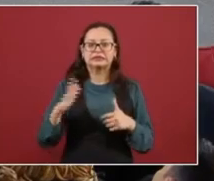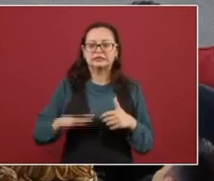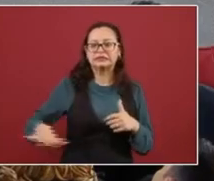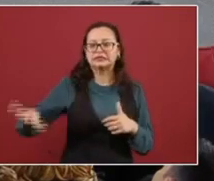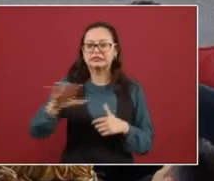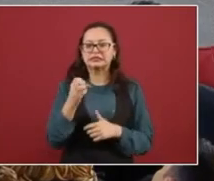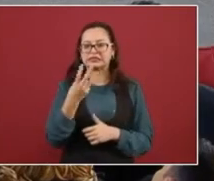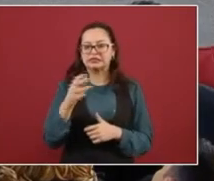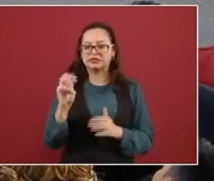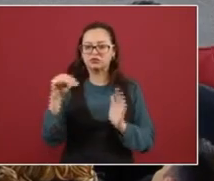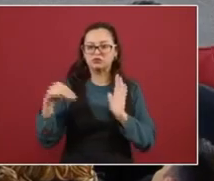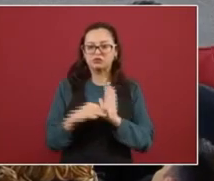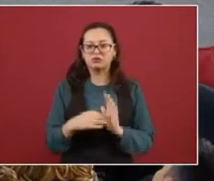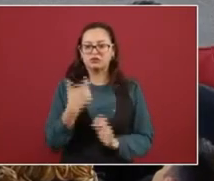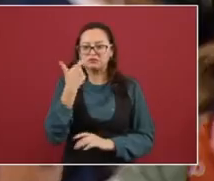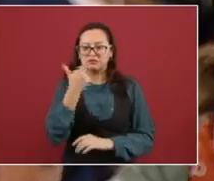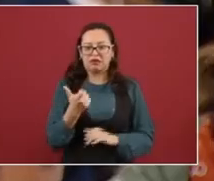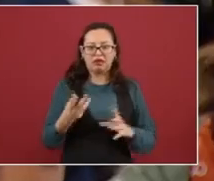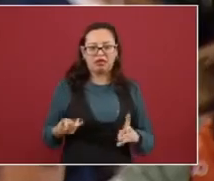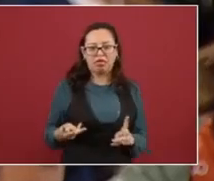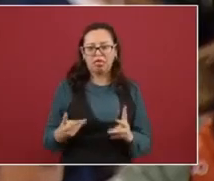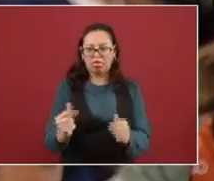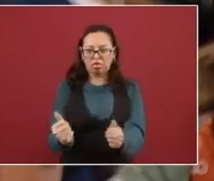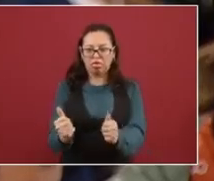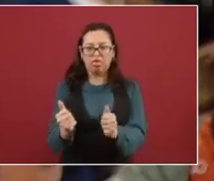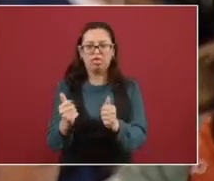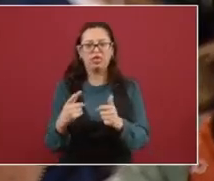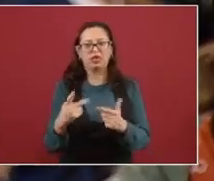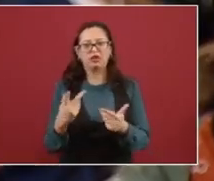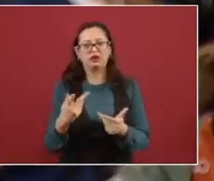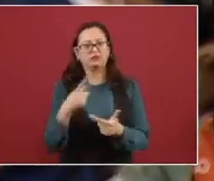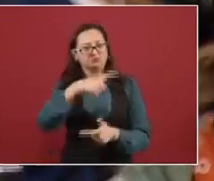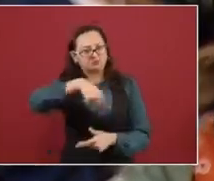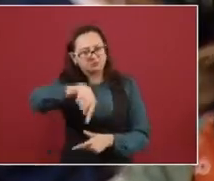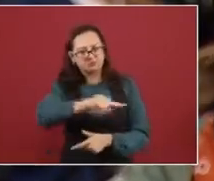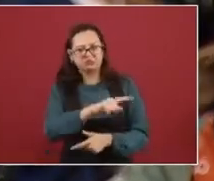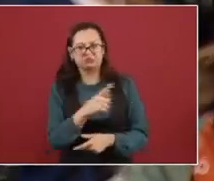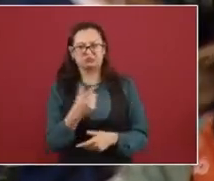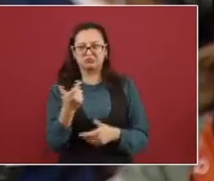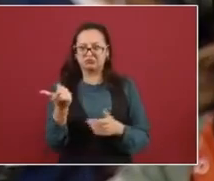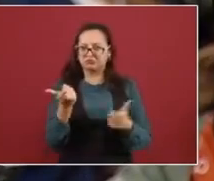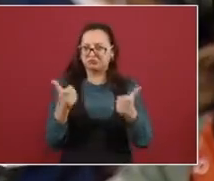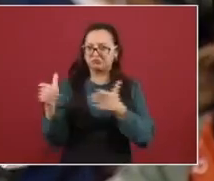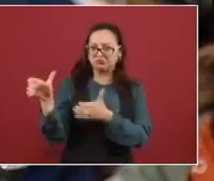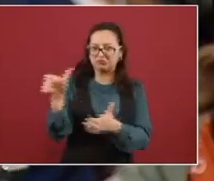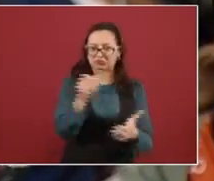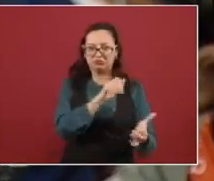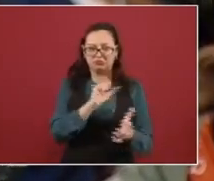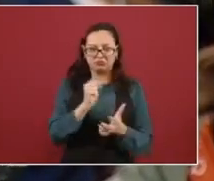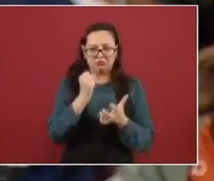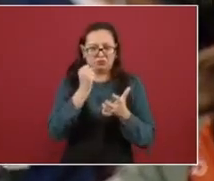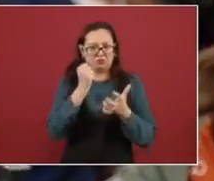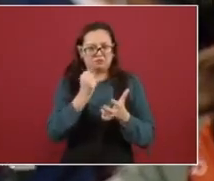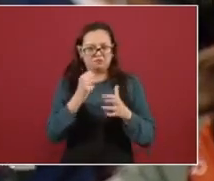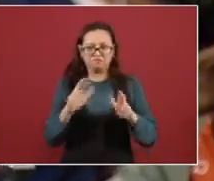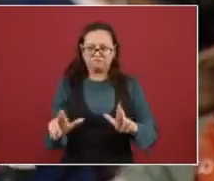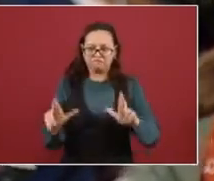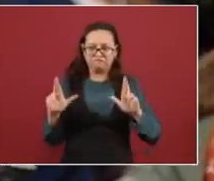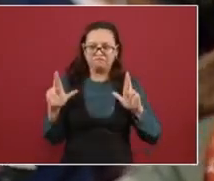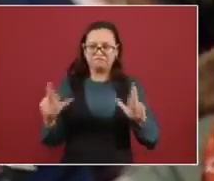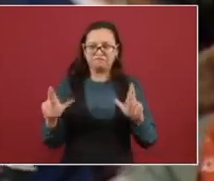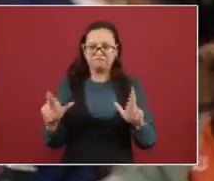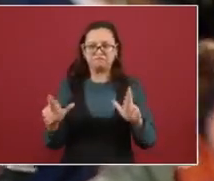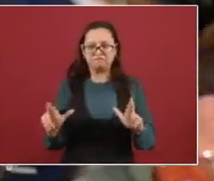300 mil pesos y que con esos ingresos tiene esas cantidades y